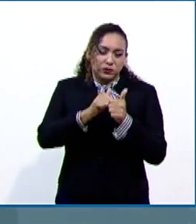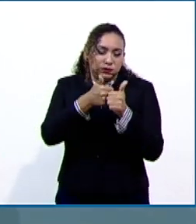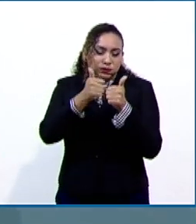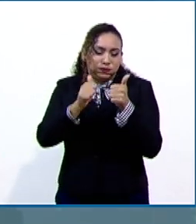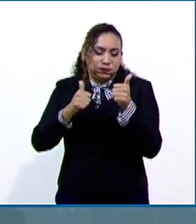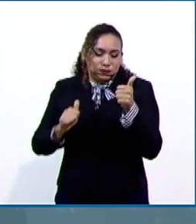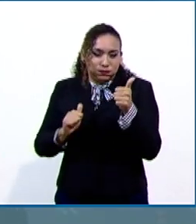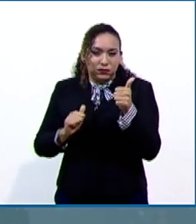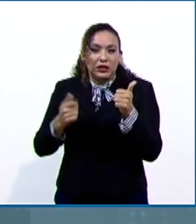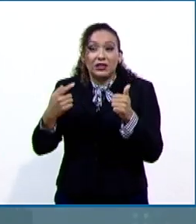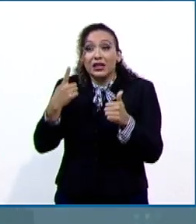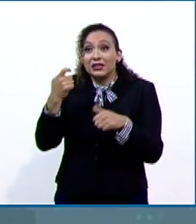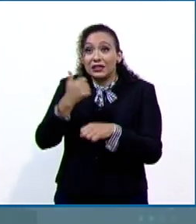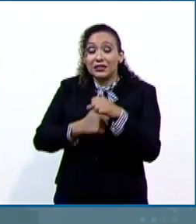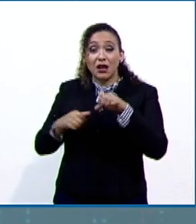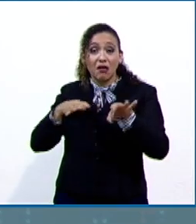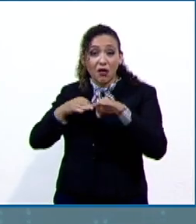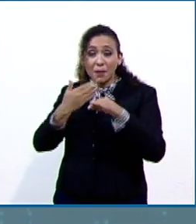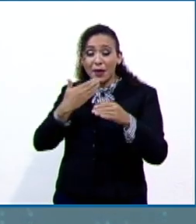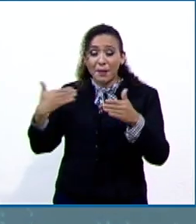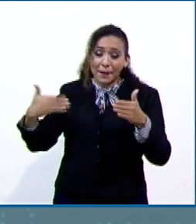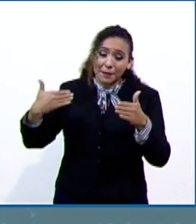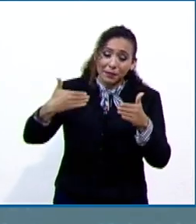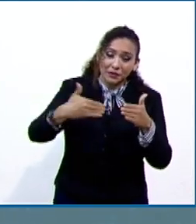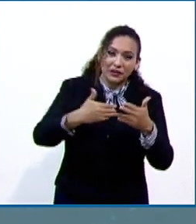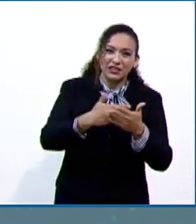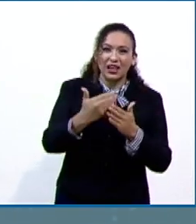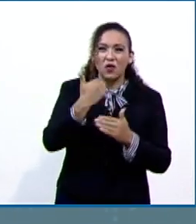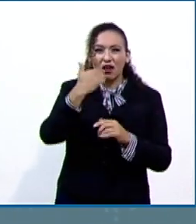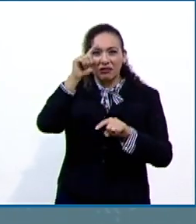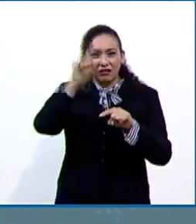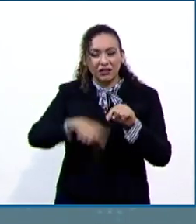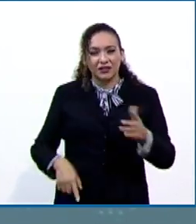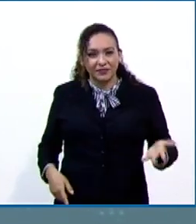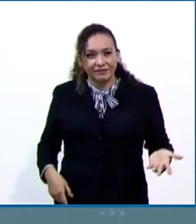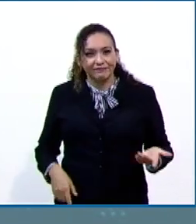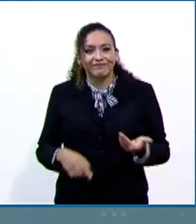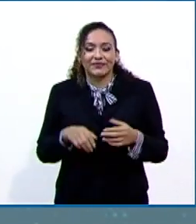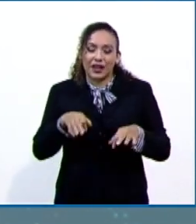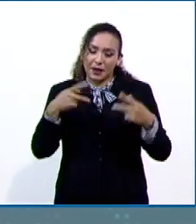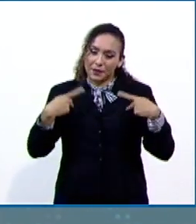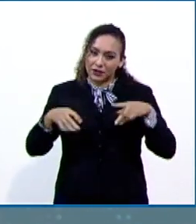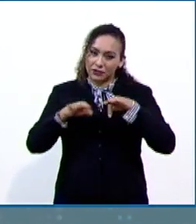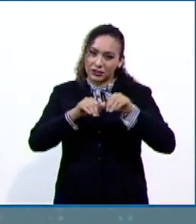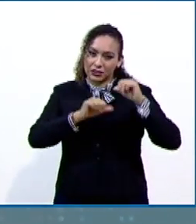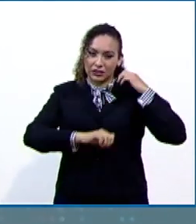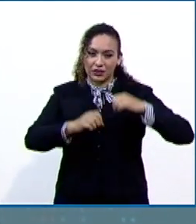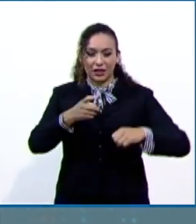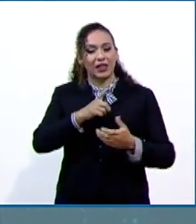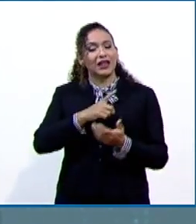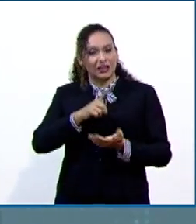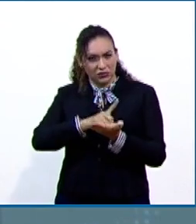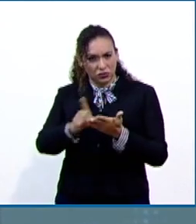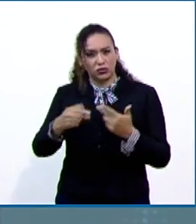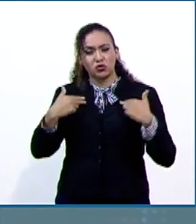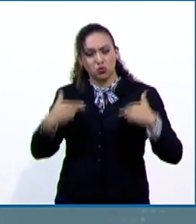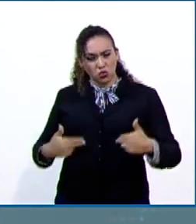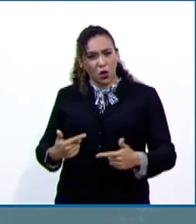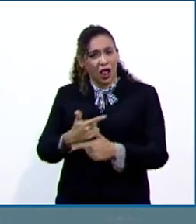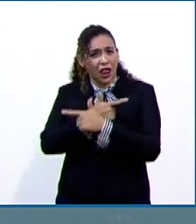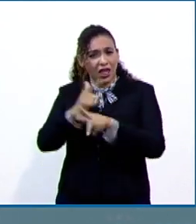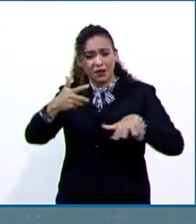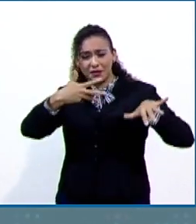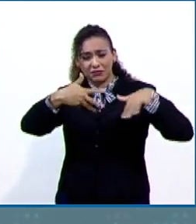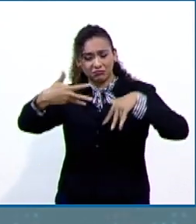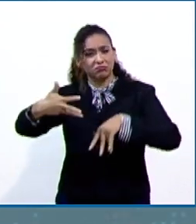años. Asimismo, indicaron que respetarán la decisión de la base trabajadora de ejercer sus derechos humanos a la libre